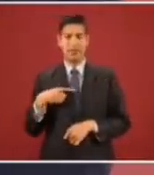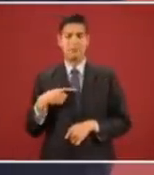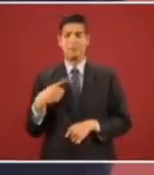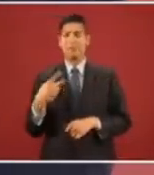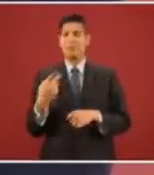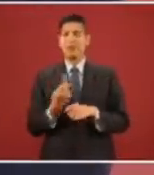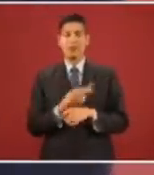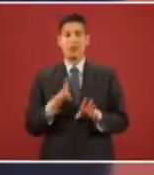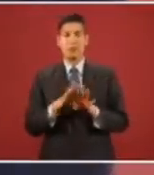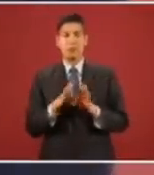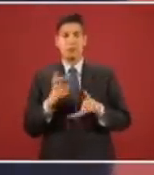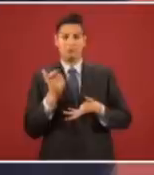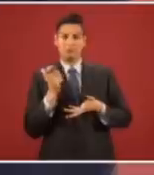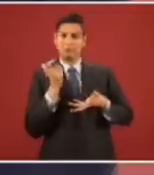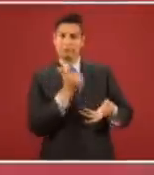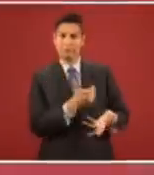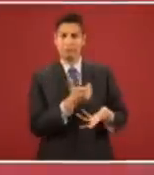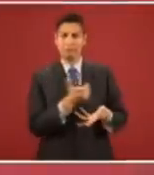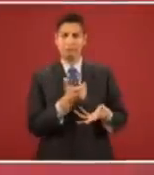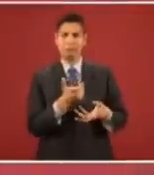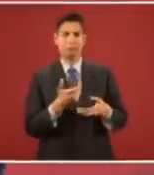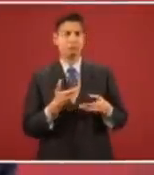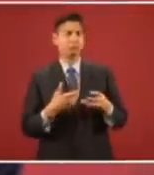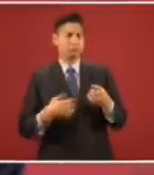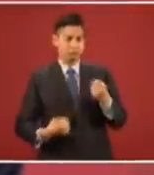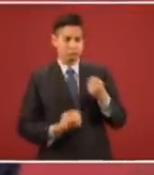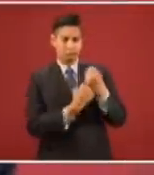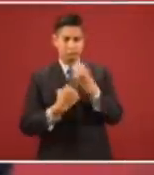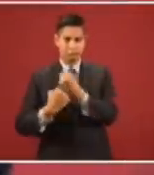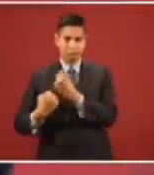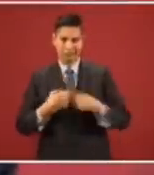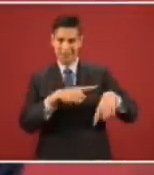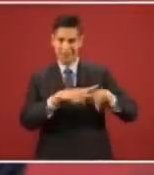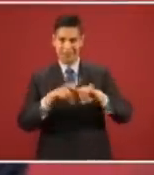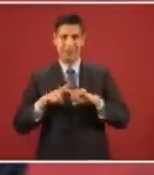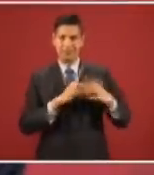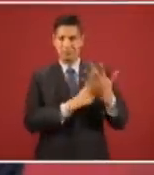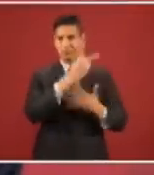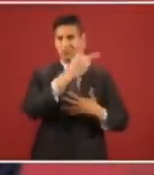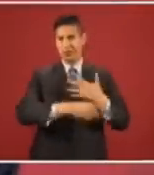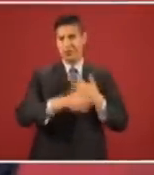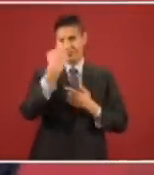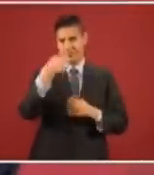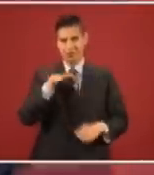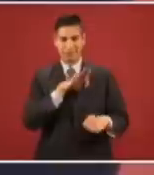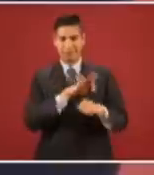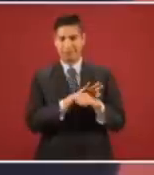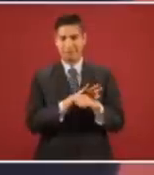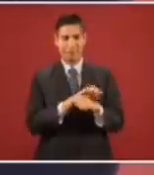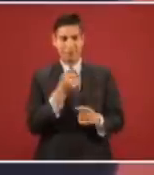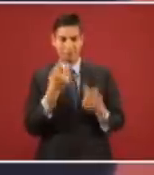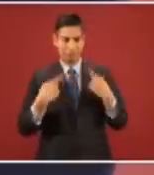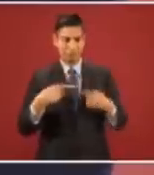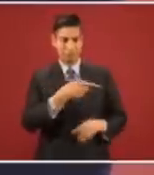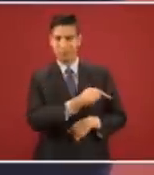invirtiendo en programas de desarrollo en las zonas más pobres de México,